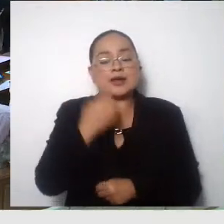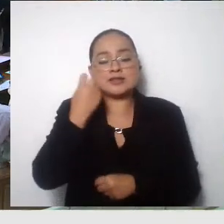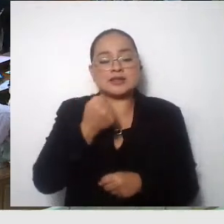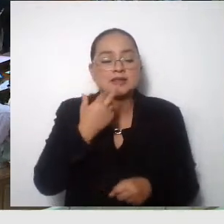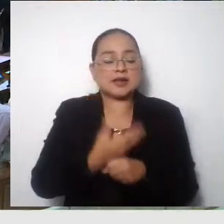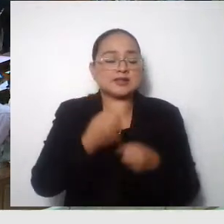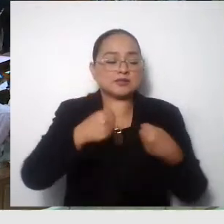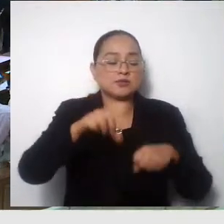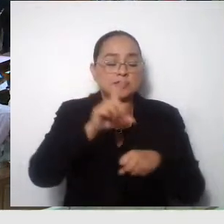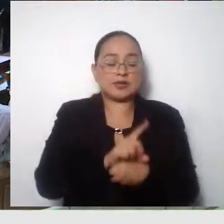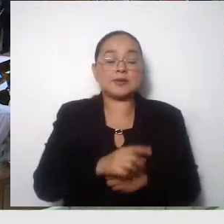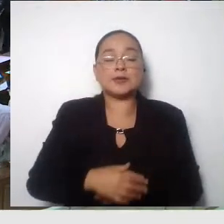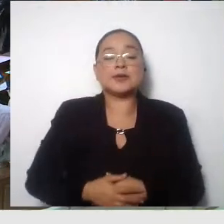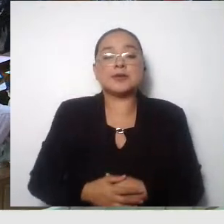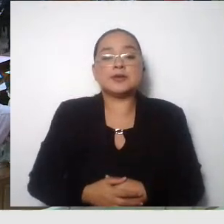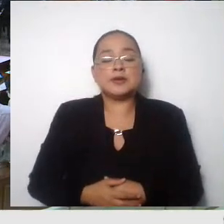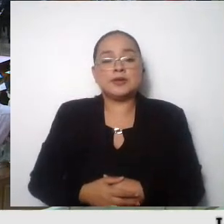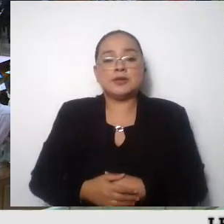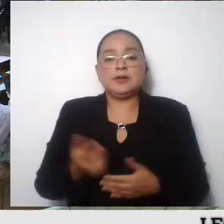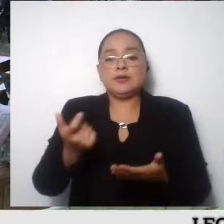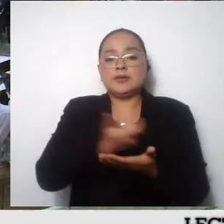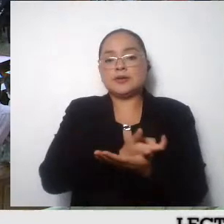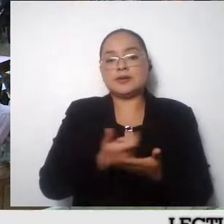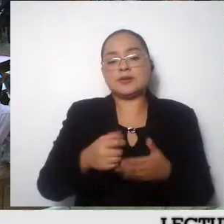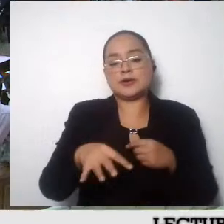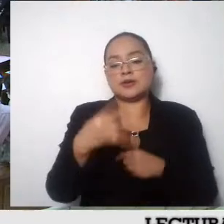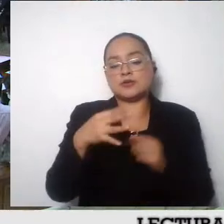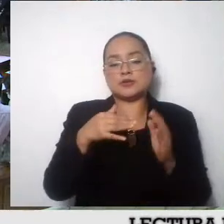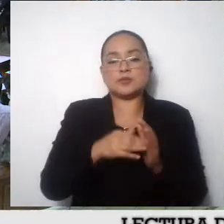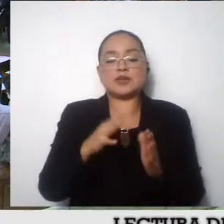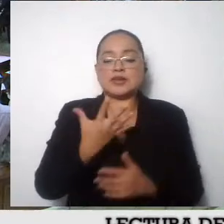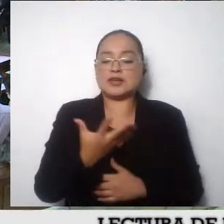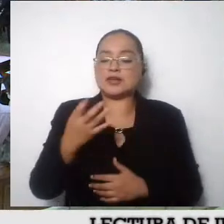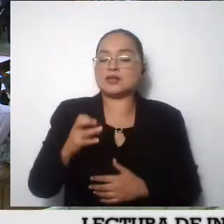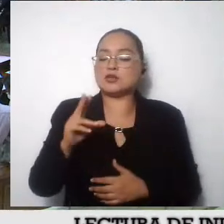Pública. Importe